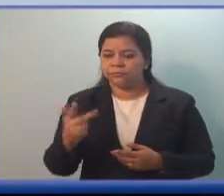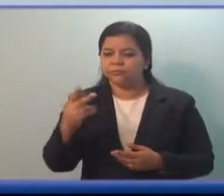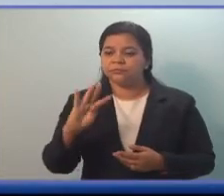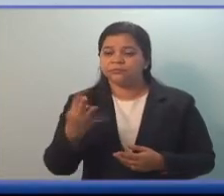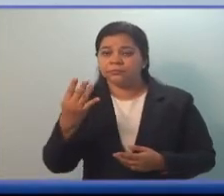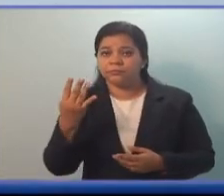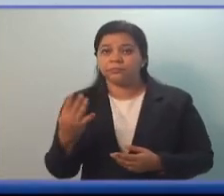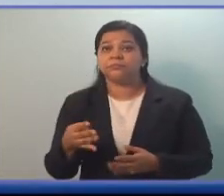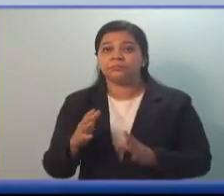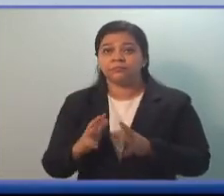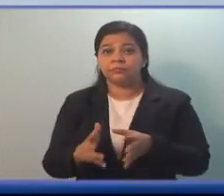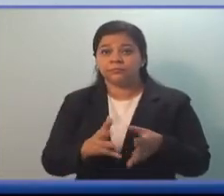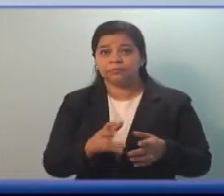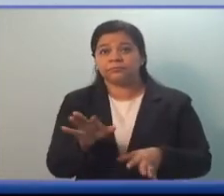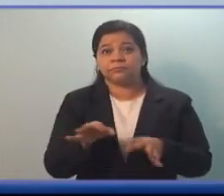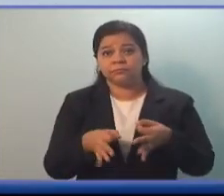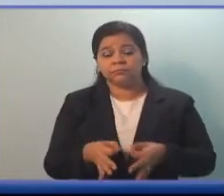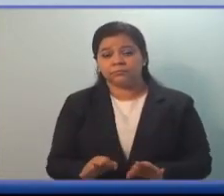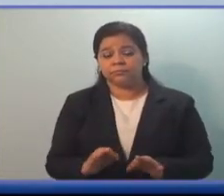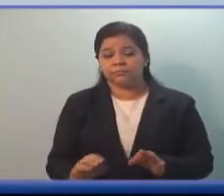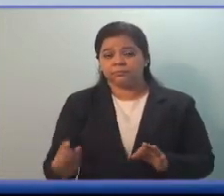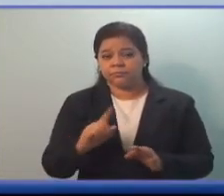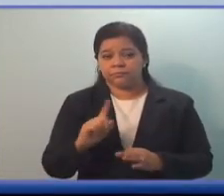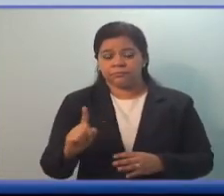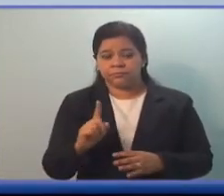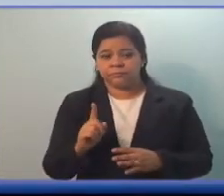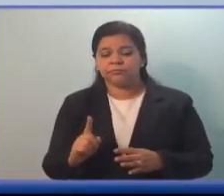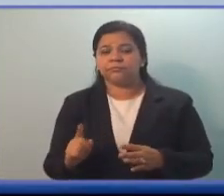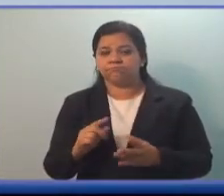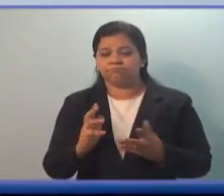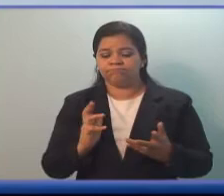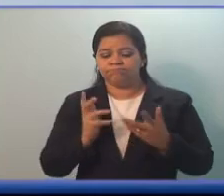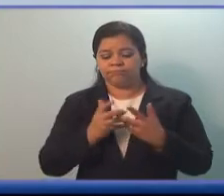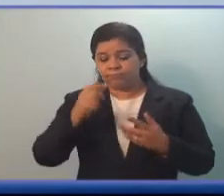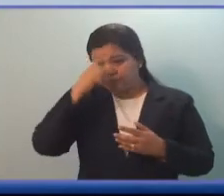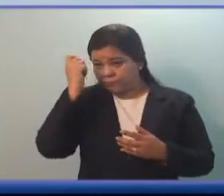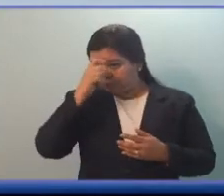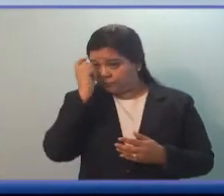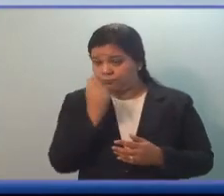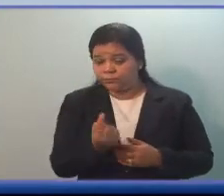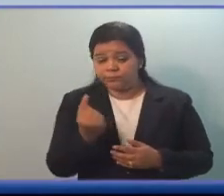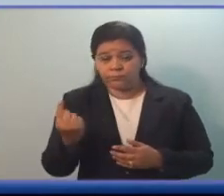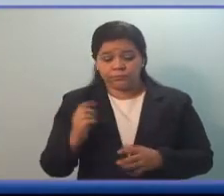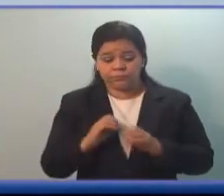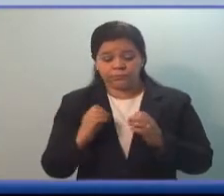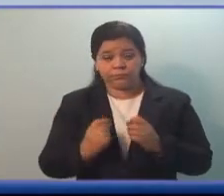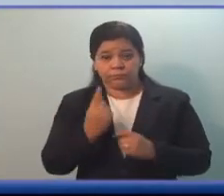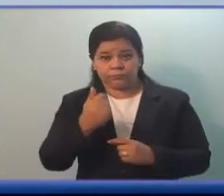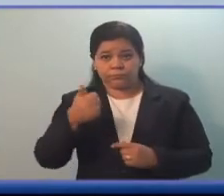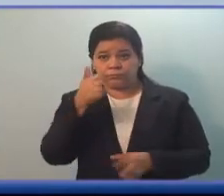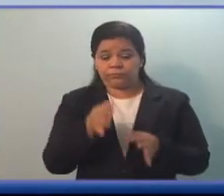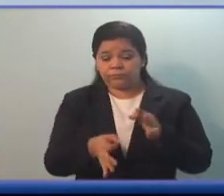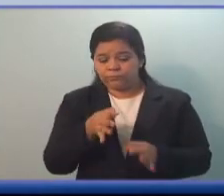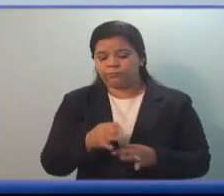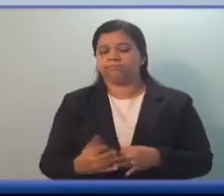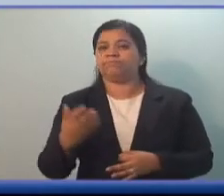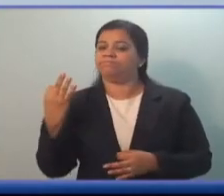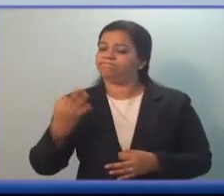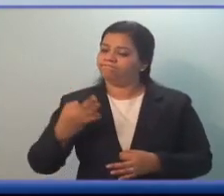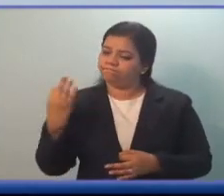y eso de alguna manera creo que no va con la realidad del trabajo jurisdiccional de los funcionarios judiciales. Para mí, que eso hay que